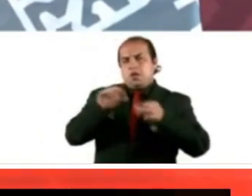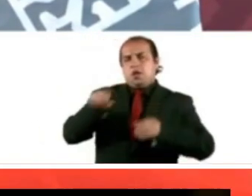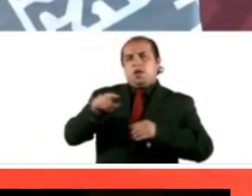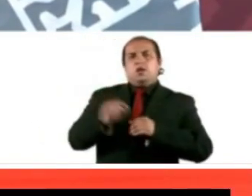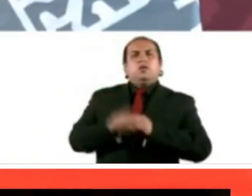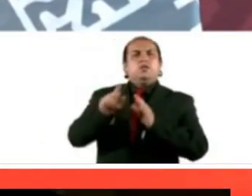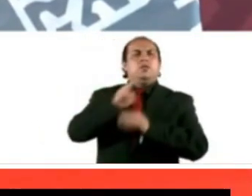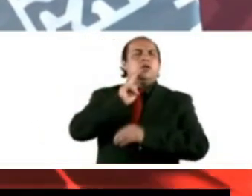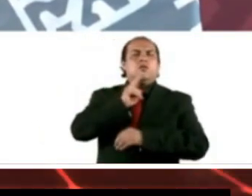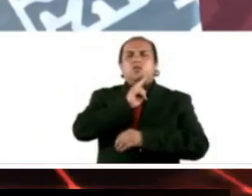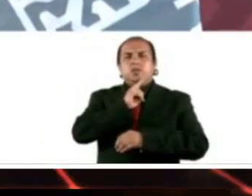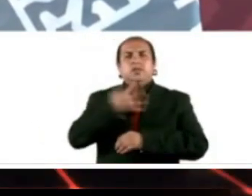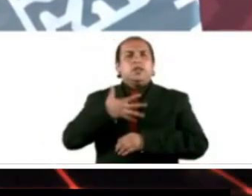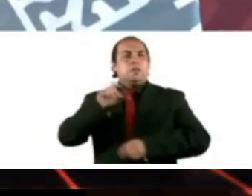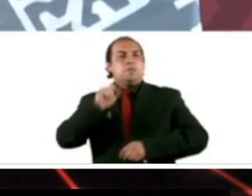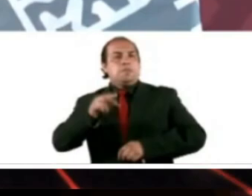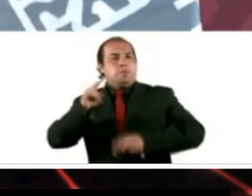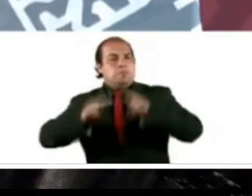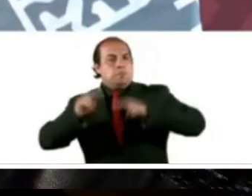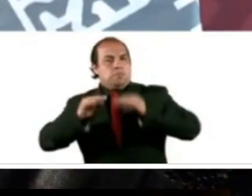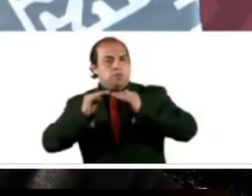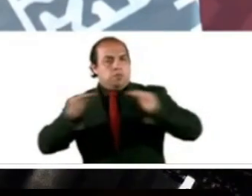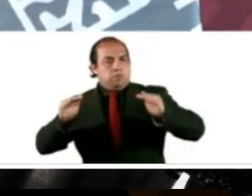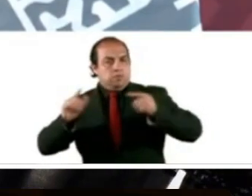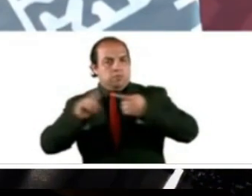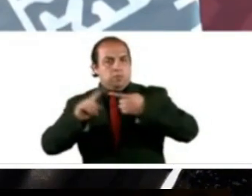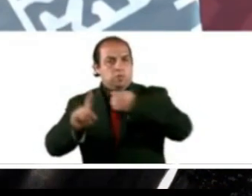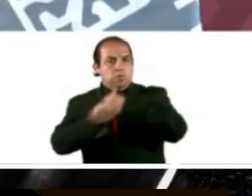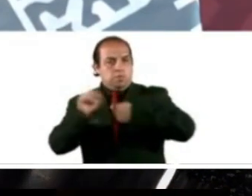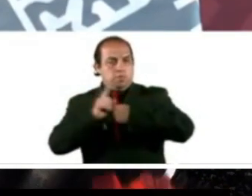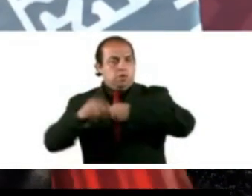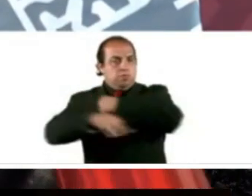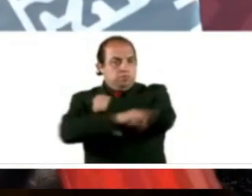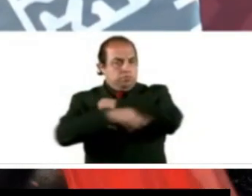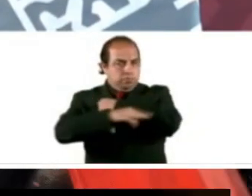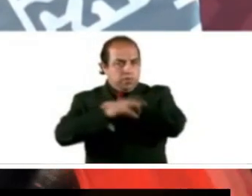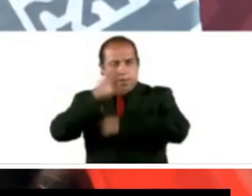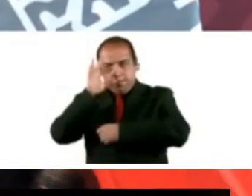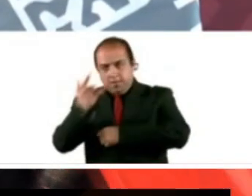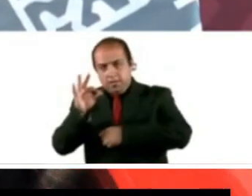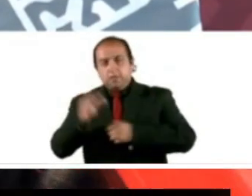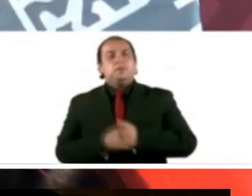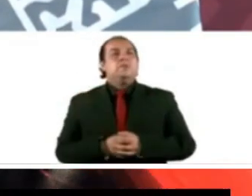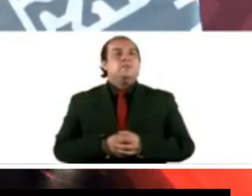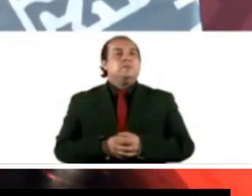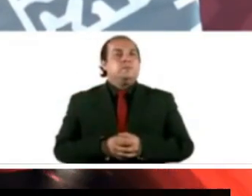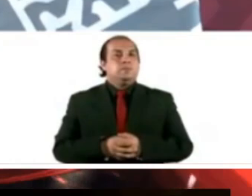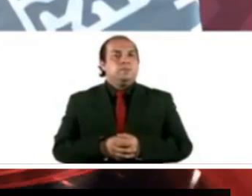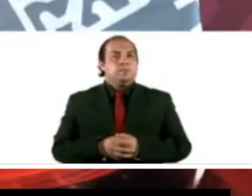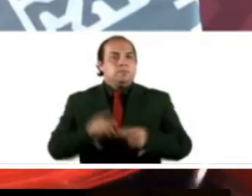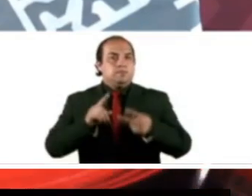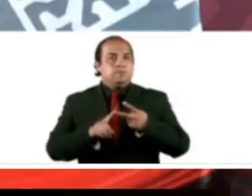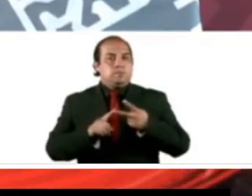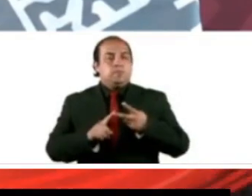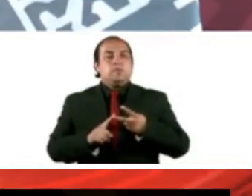ponen al mismo nivel los problemas de diseño, las fallas en el diseño. las fallas en la